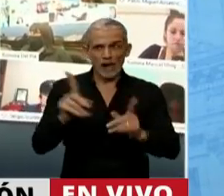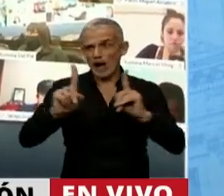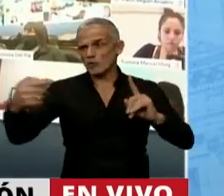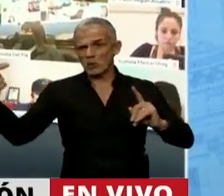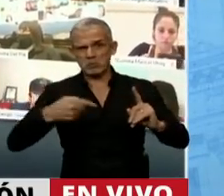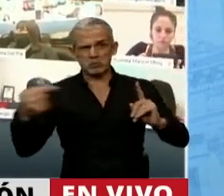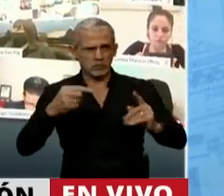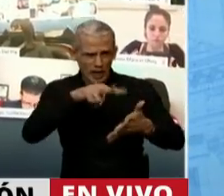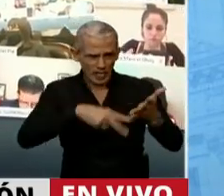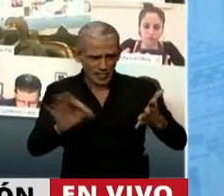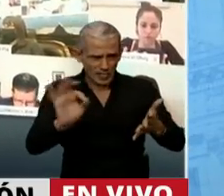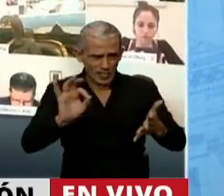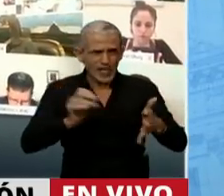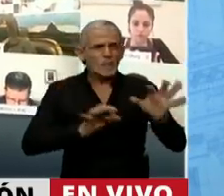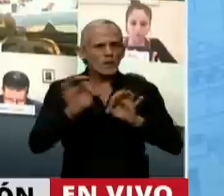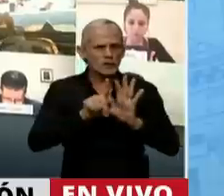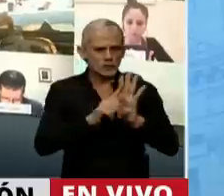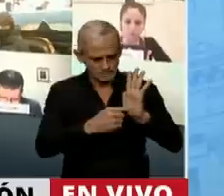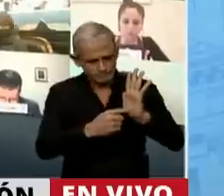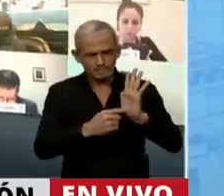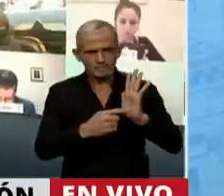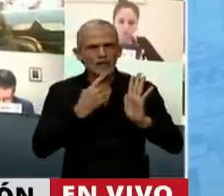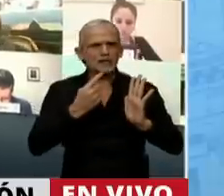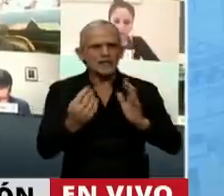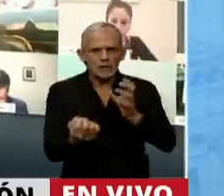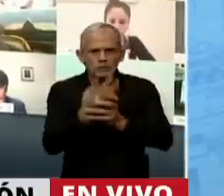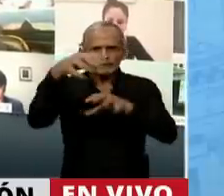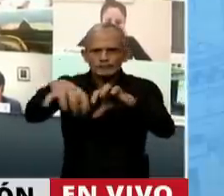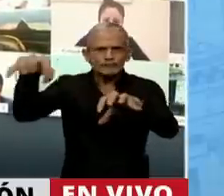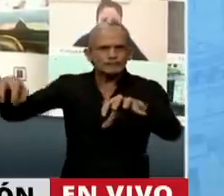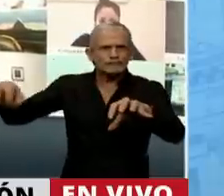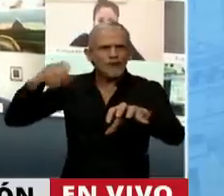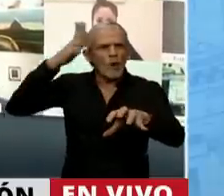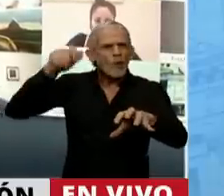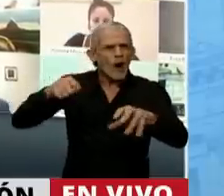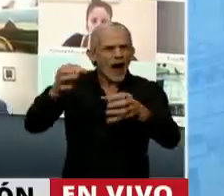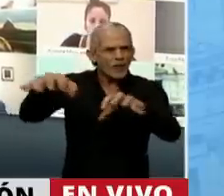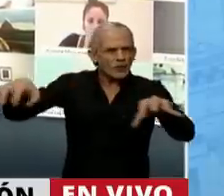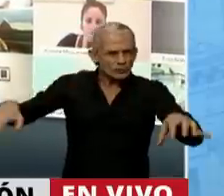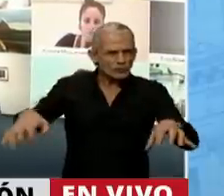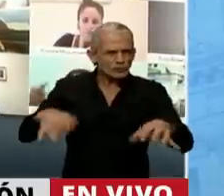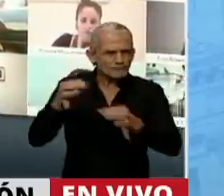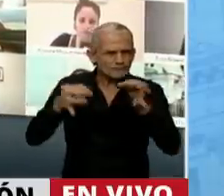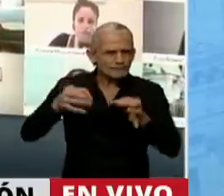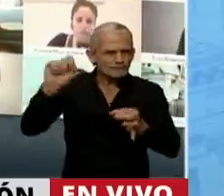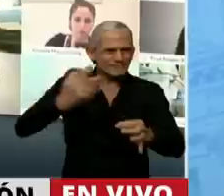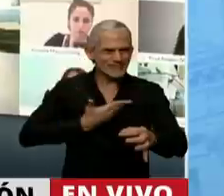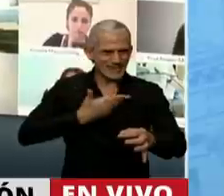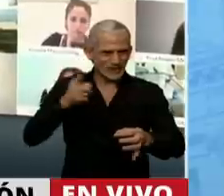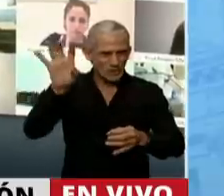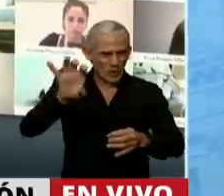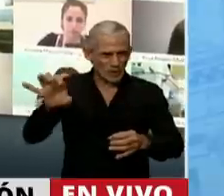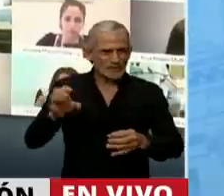y no leyeron apunta a crear juzgados, apunta a